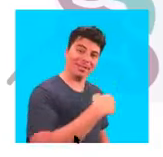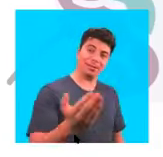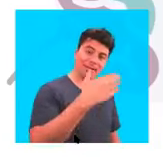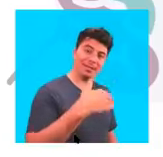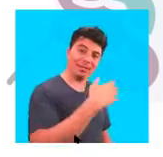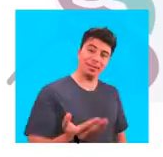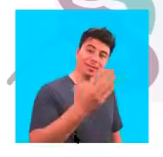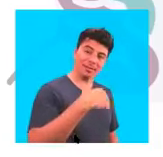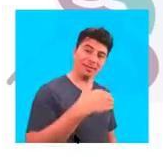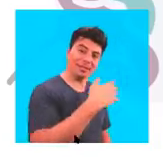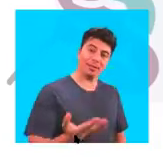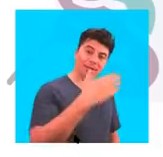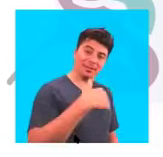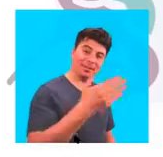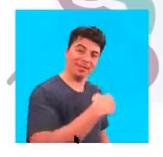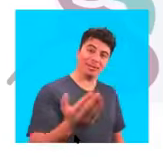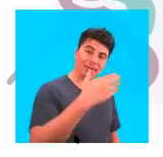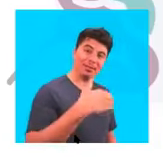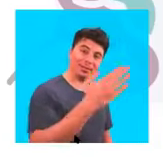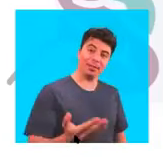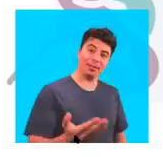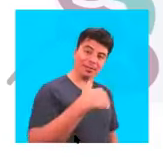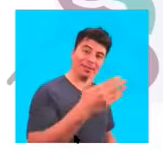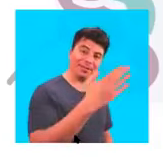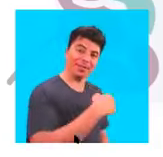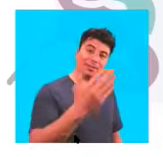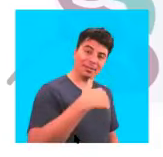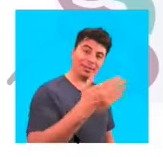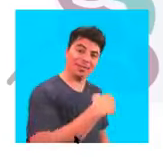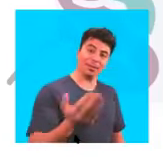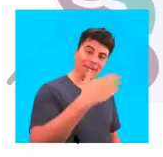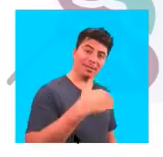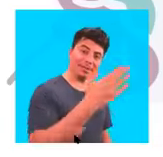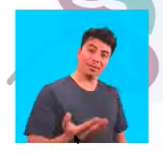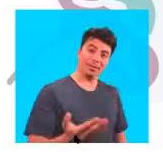¿Es Saúl Avi Valderas? Sí, creo Así que es.